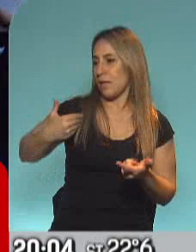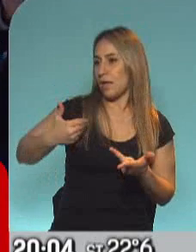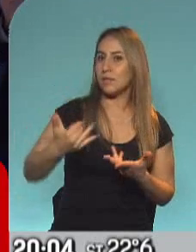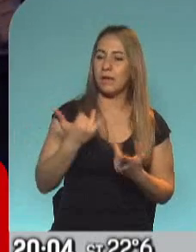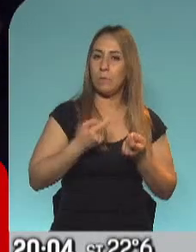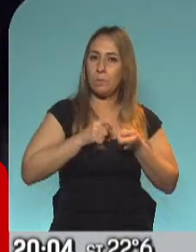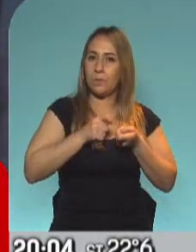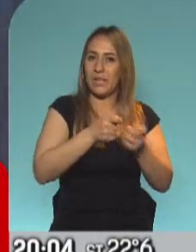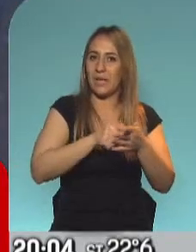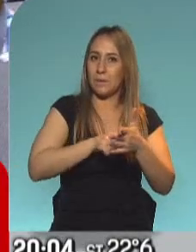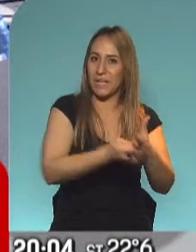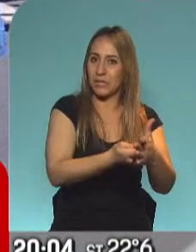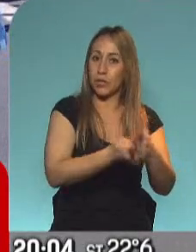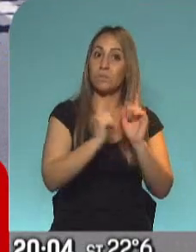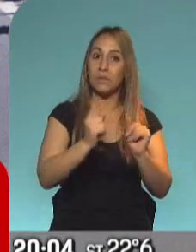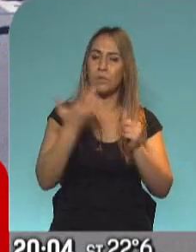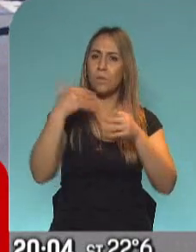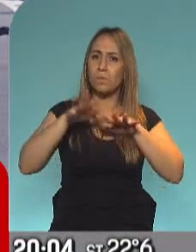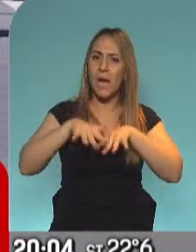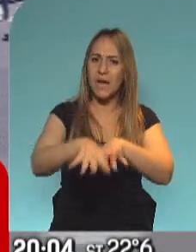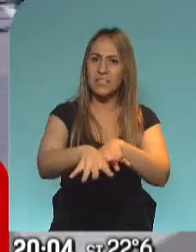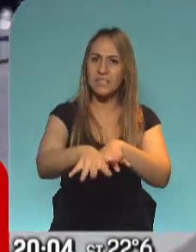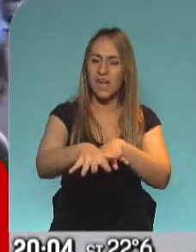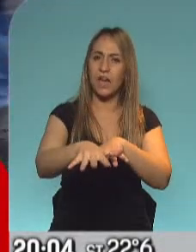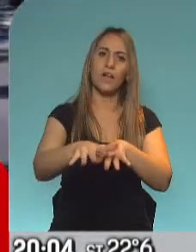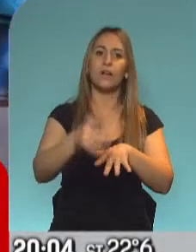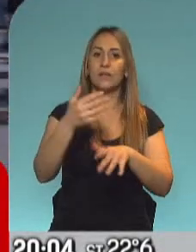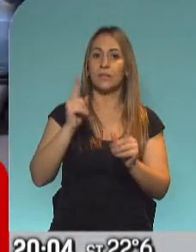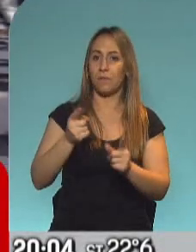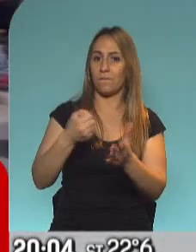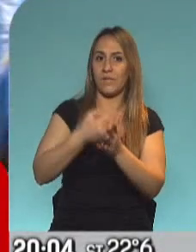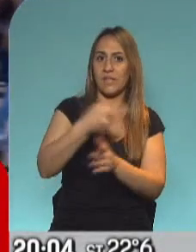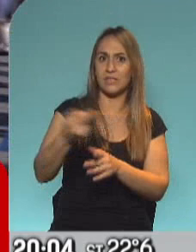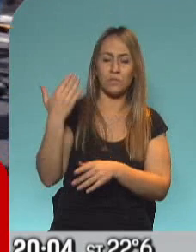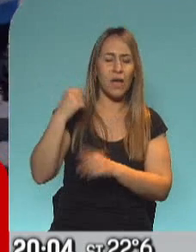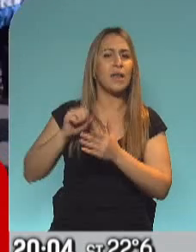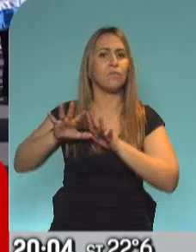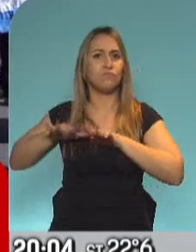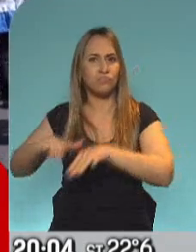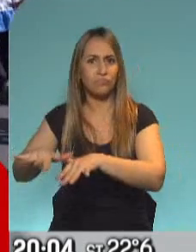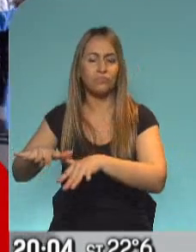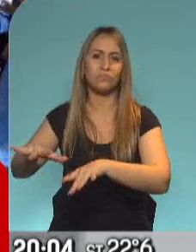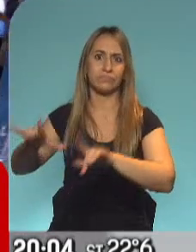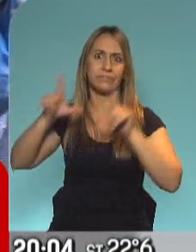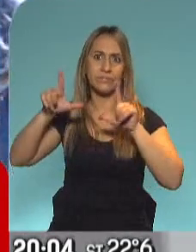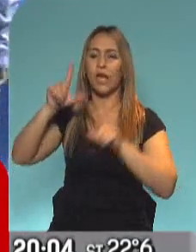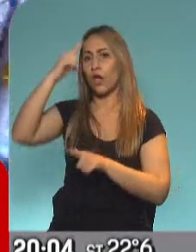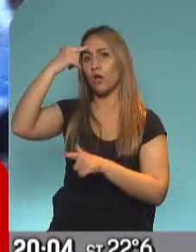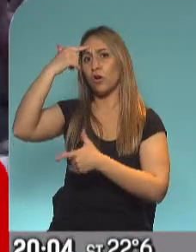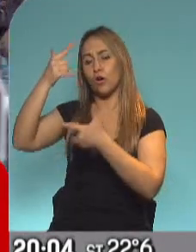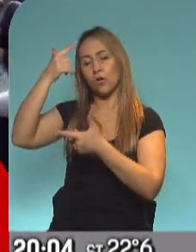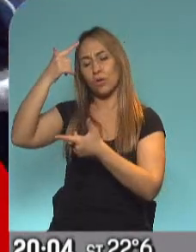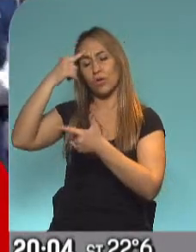empezaron con esa marcha de las antorchas y desembocaron este fin de semana en un escrache en la casa de uno de los jueces de la Corte Suprema, hablamos de